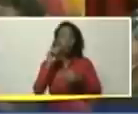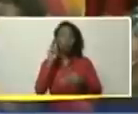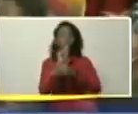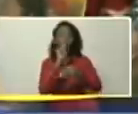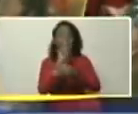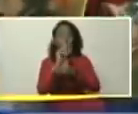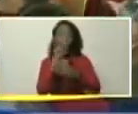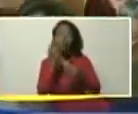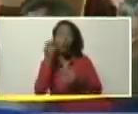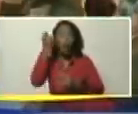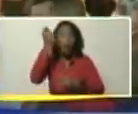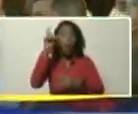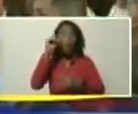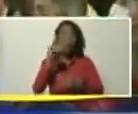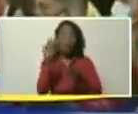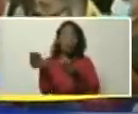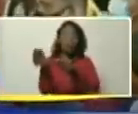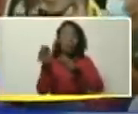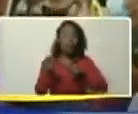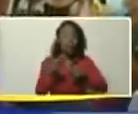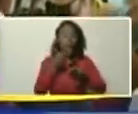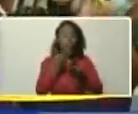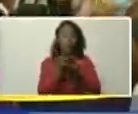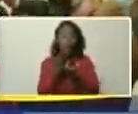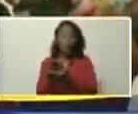que aportar también.